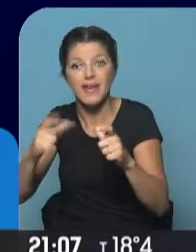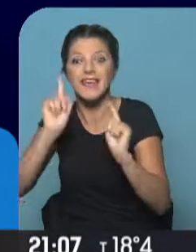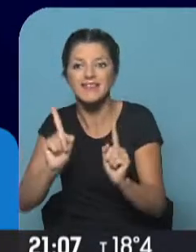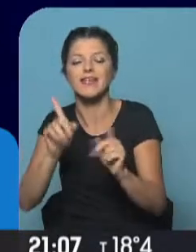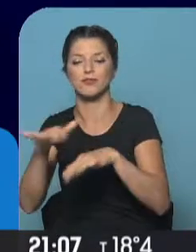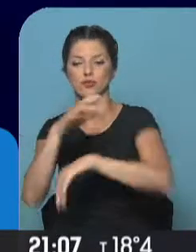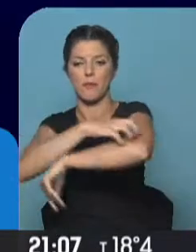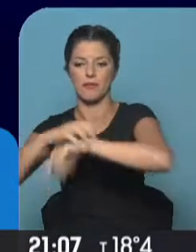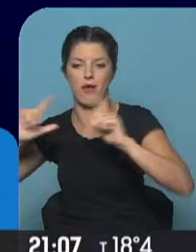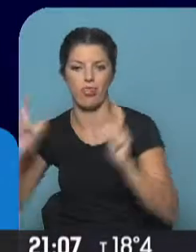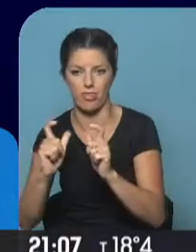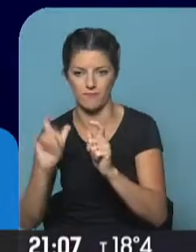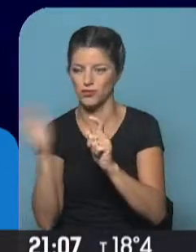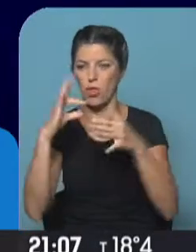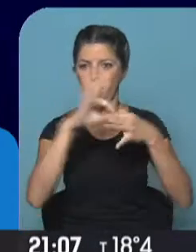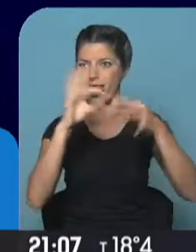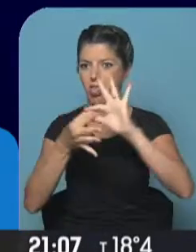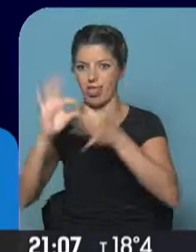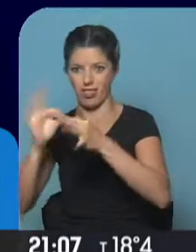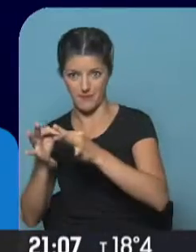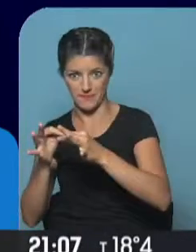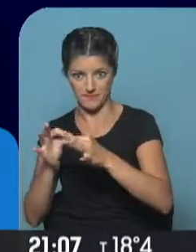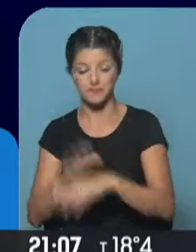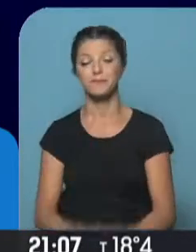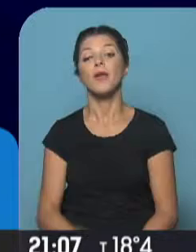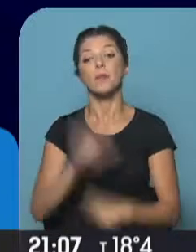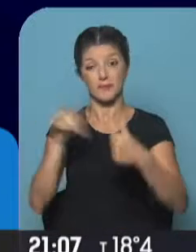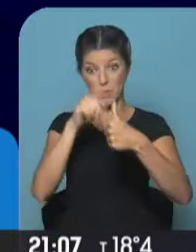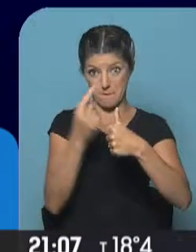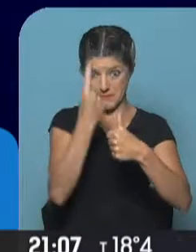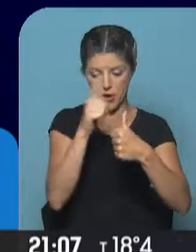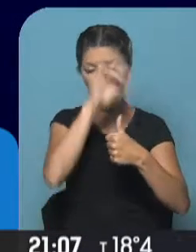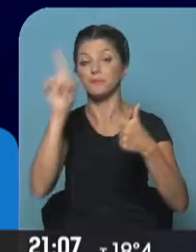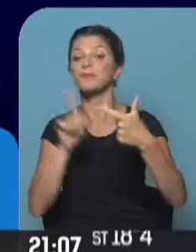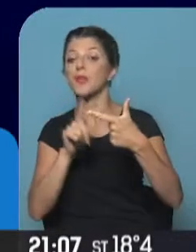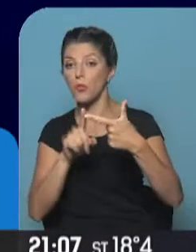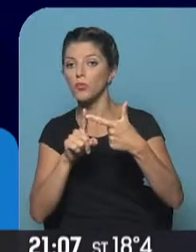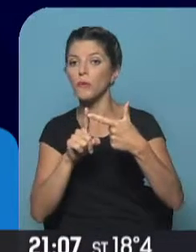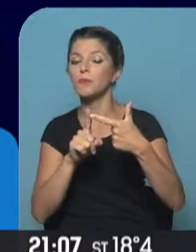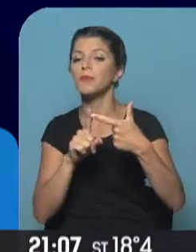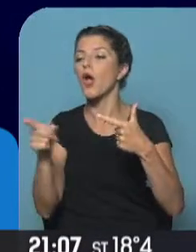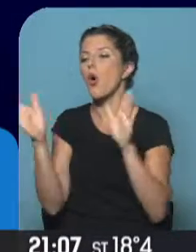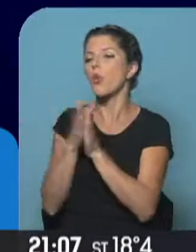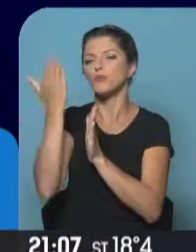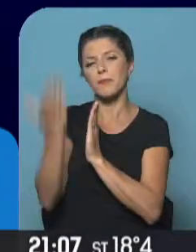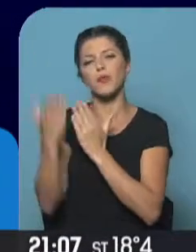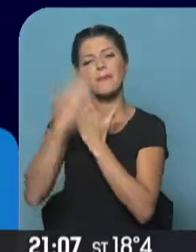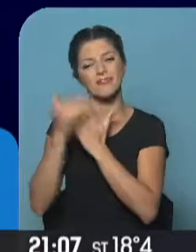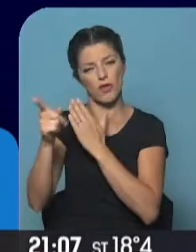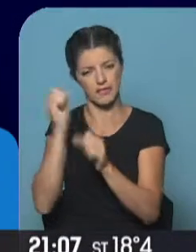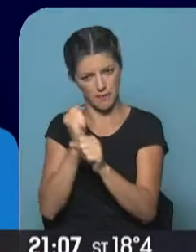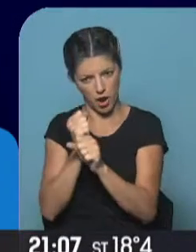pobreza. Y justamente el segundo eje es ese, a crear reglas de juego, que estamos trabajando con el ministro Triaca,